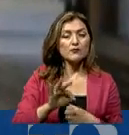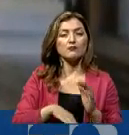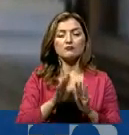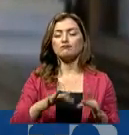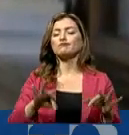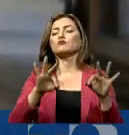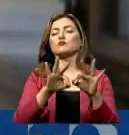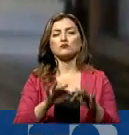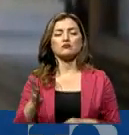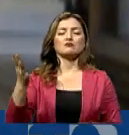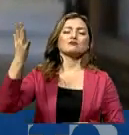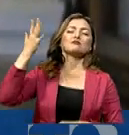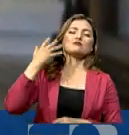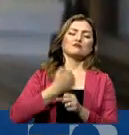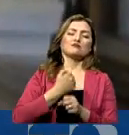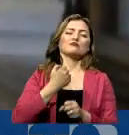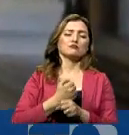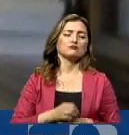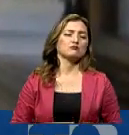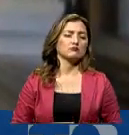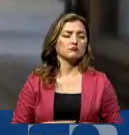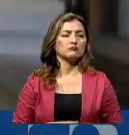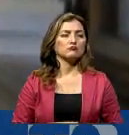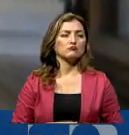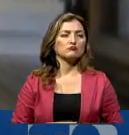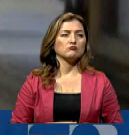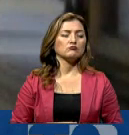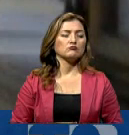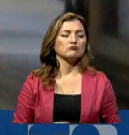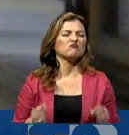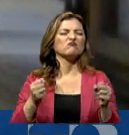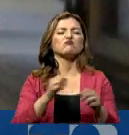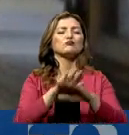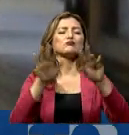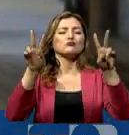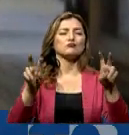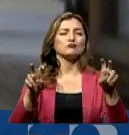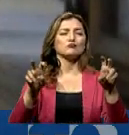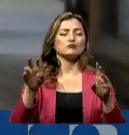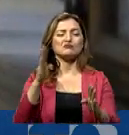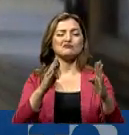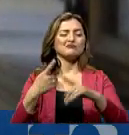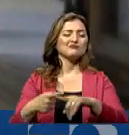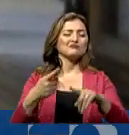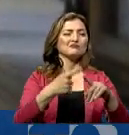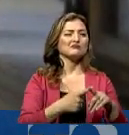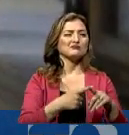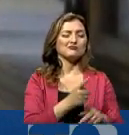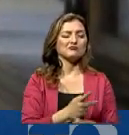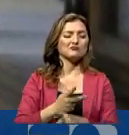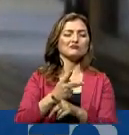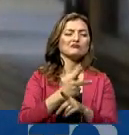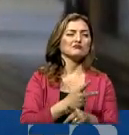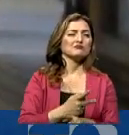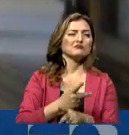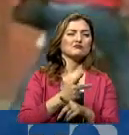bastante pero ya venimos desde antes de la pandemia somos también fuertes en biodiversidad y en conservación de